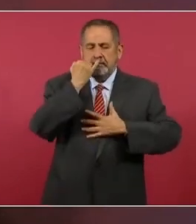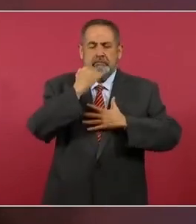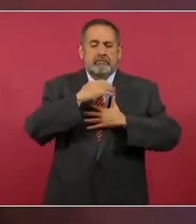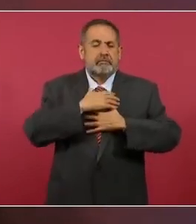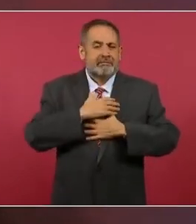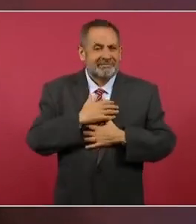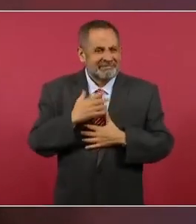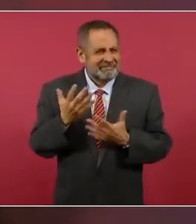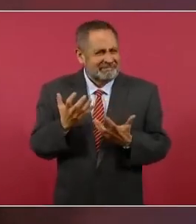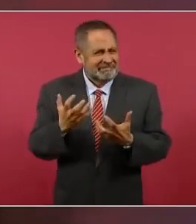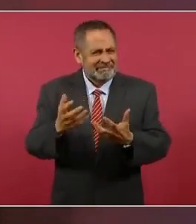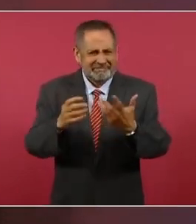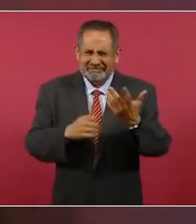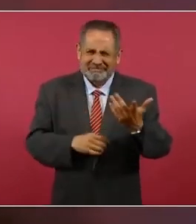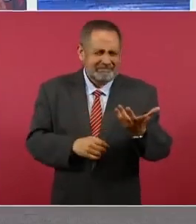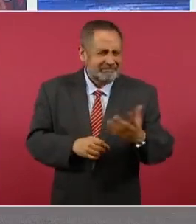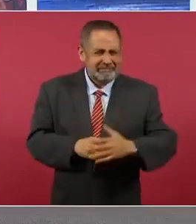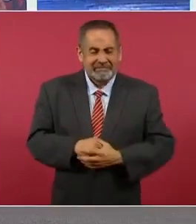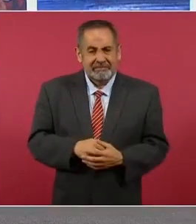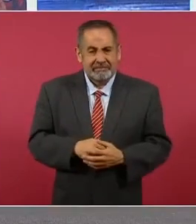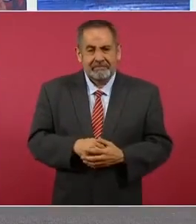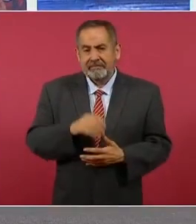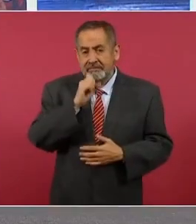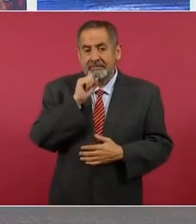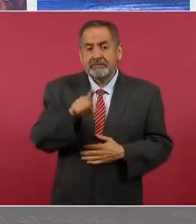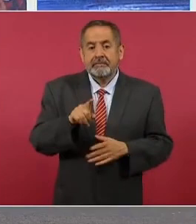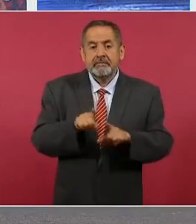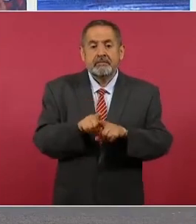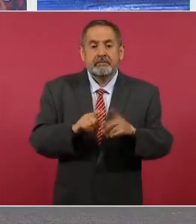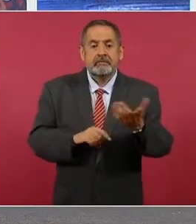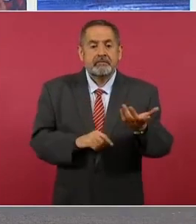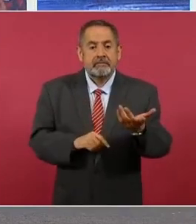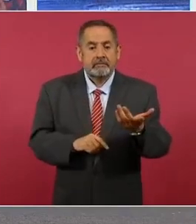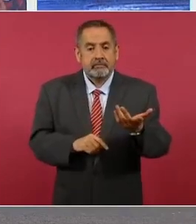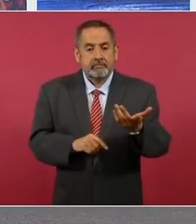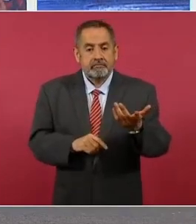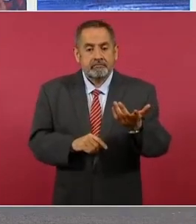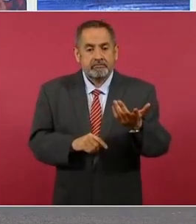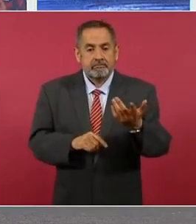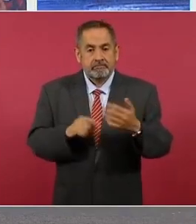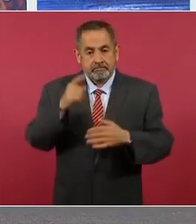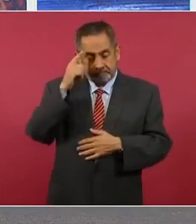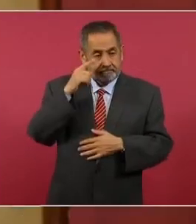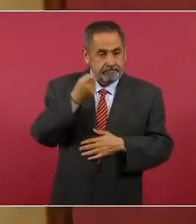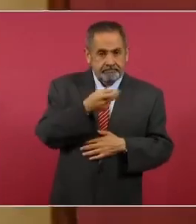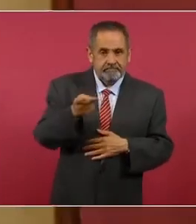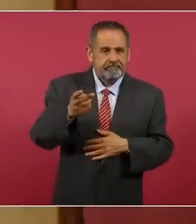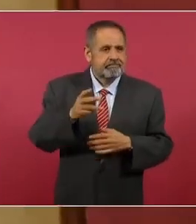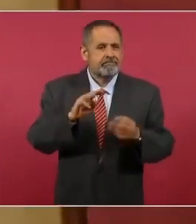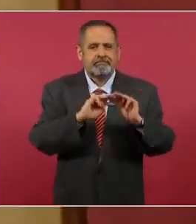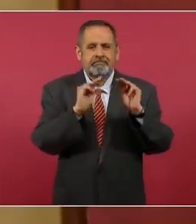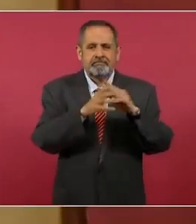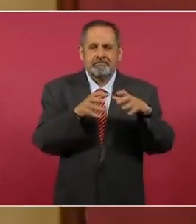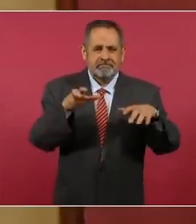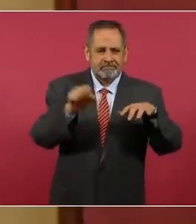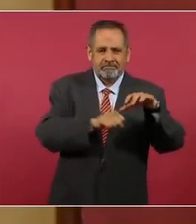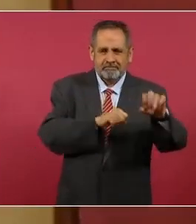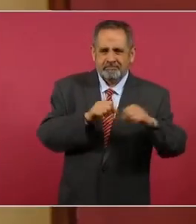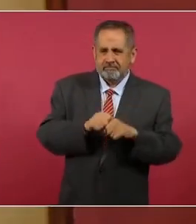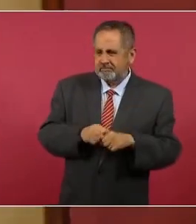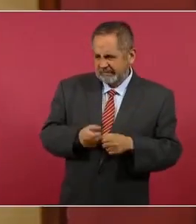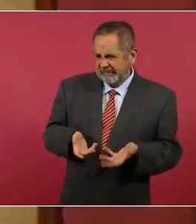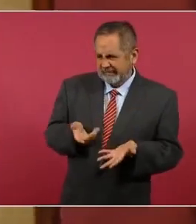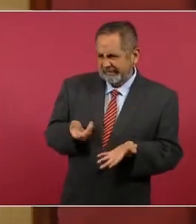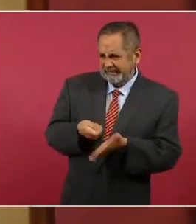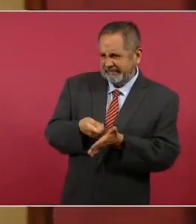droga. Pero también un asunto importante es que en los modelos de reclutamiento del crimen organizado se estimula